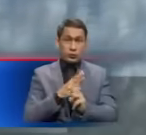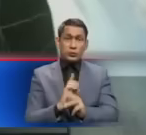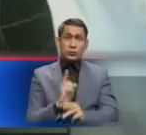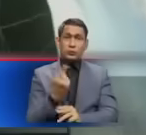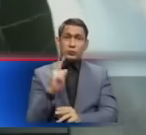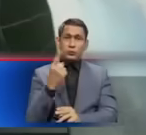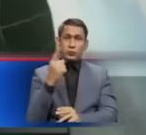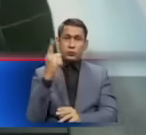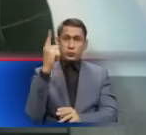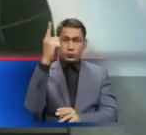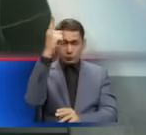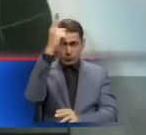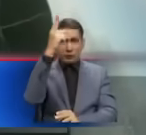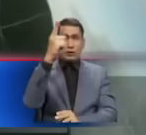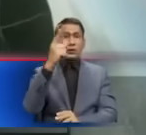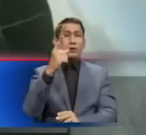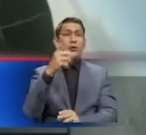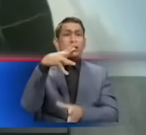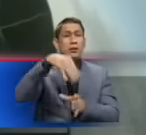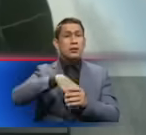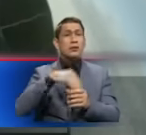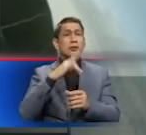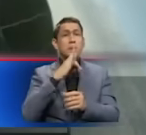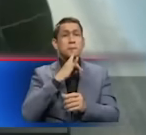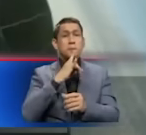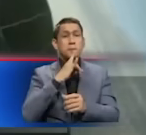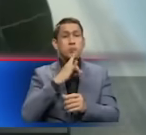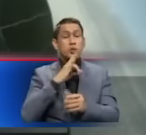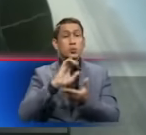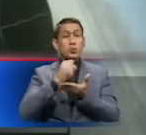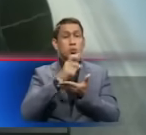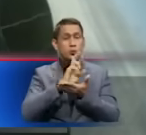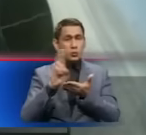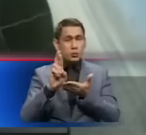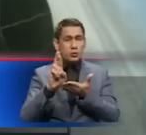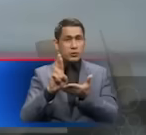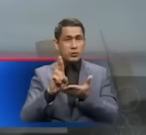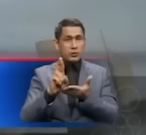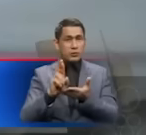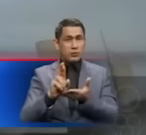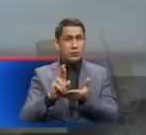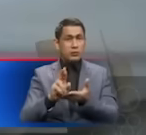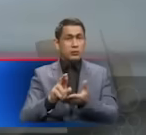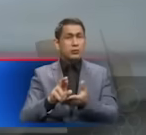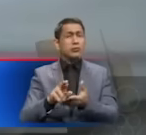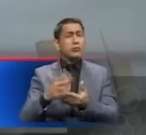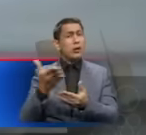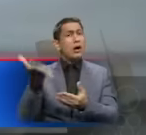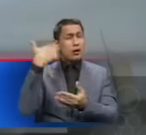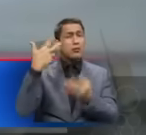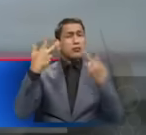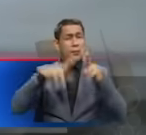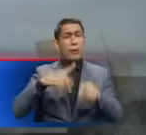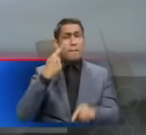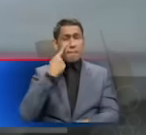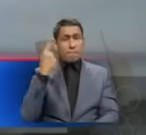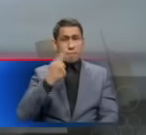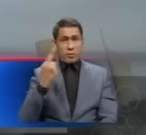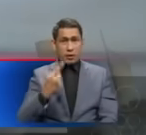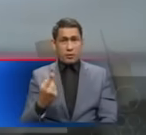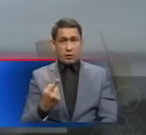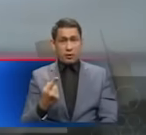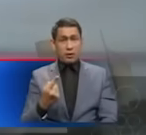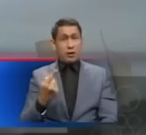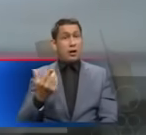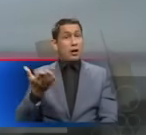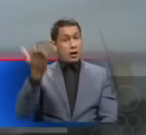despegó de Boca Chica, en Texas, al sur de Estados Unidos, como en los intentos anteriores que terminaron en explosiones el